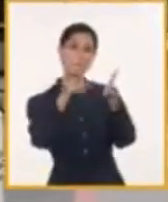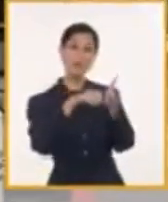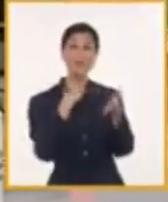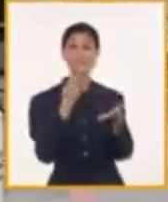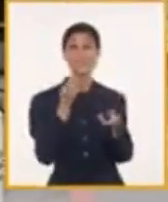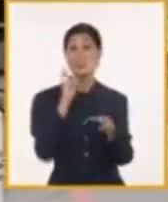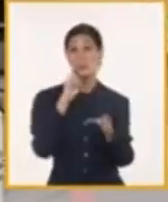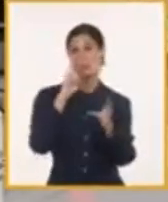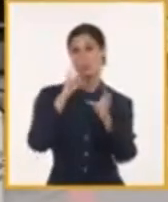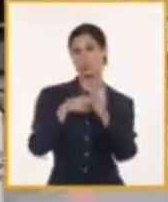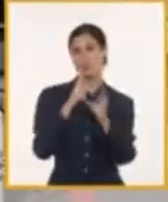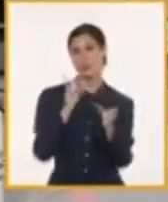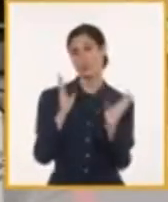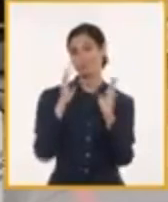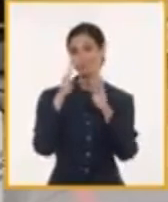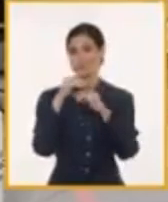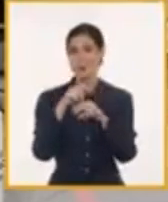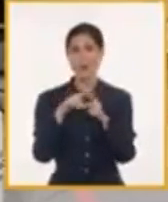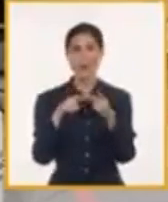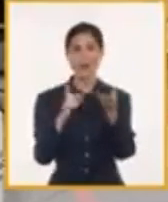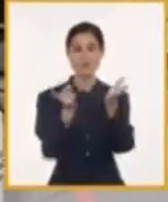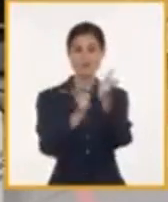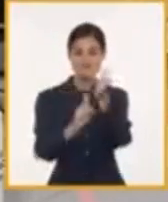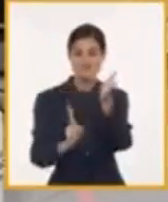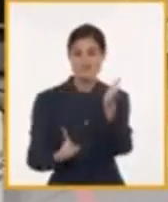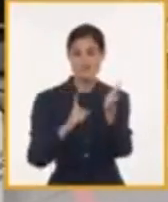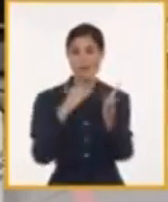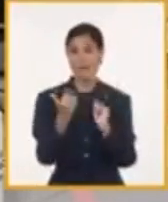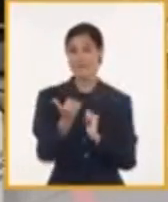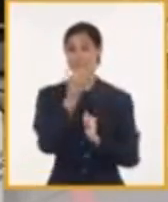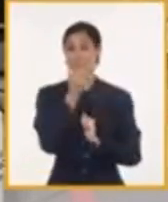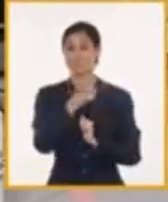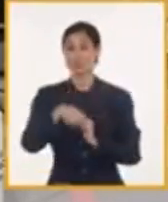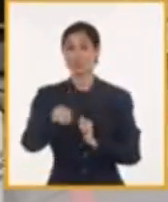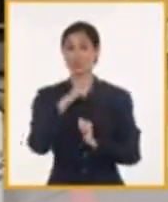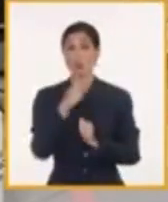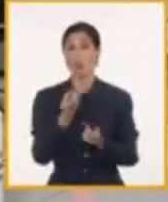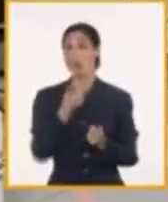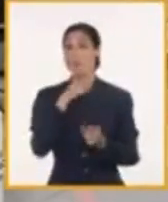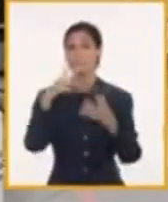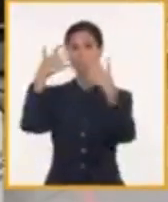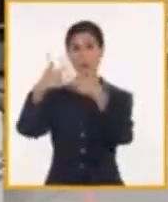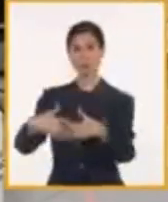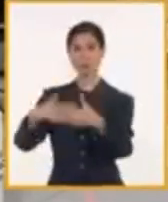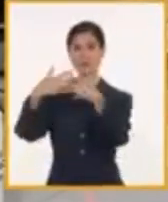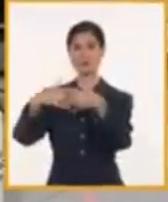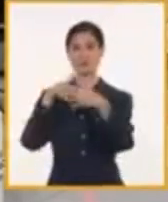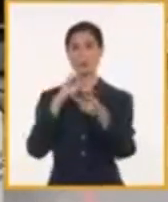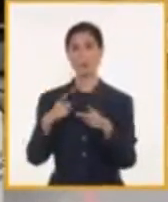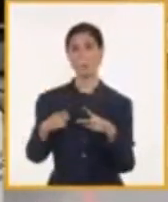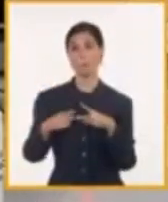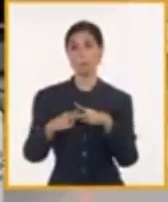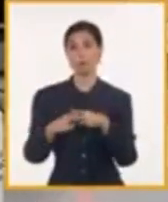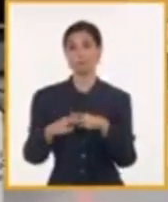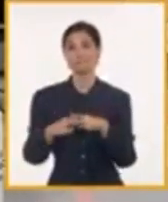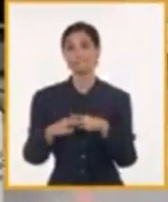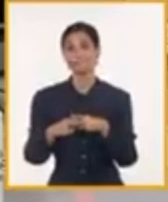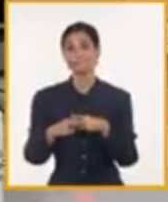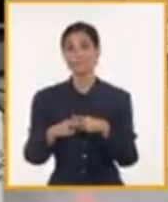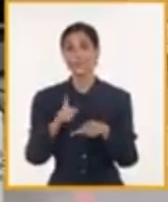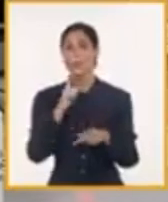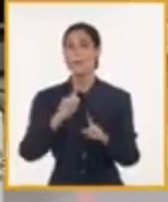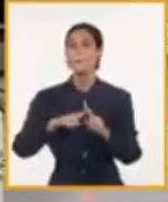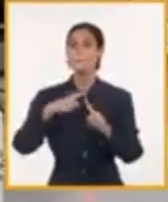problemas energéticos, problemas de diverso tipo que afectan a la producción pesquera en Cuba, cómo se adoptan decisiones